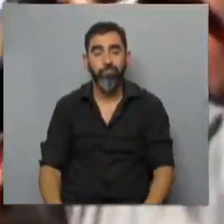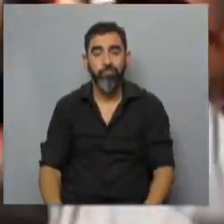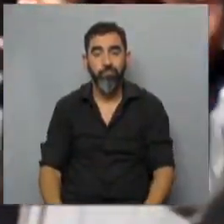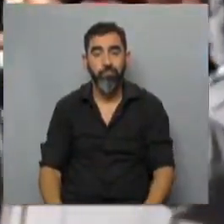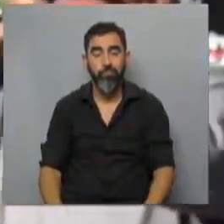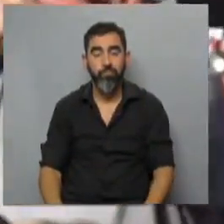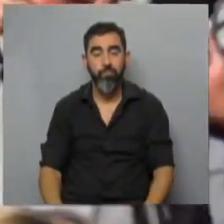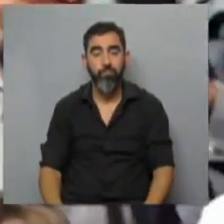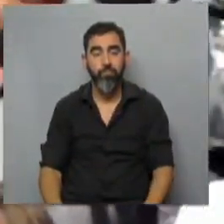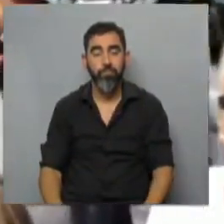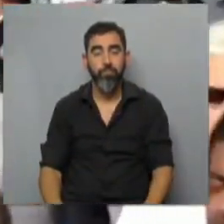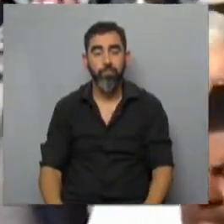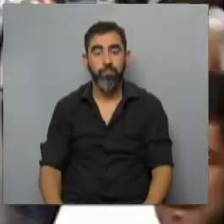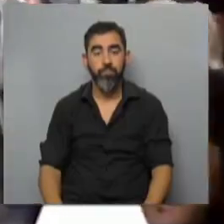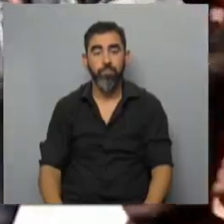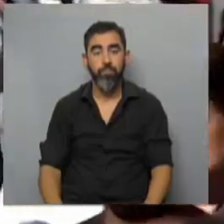otros puntos